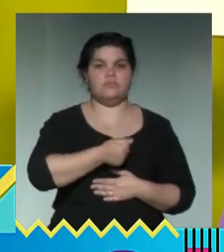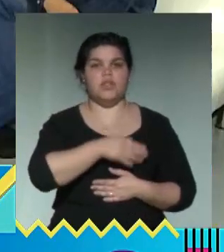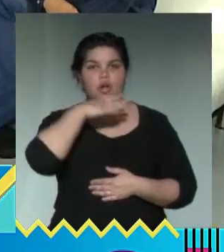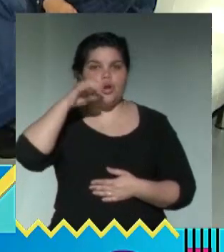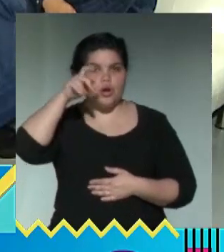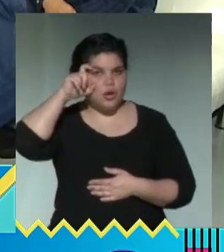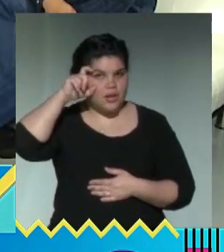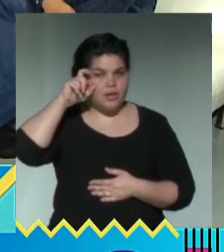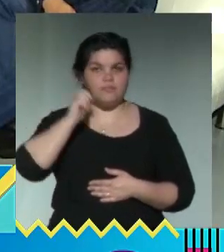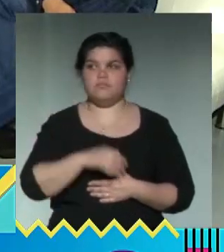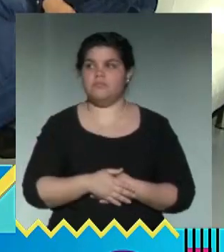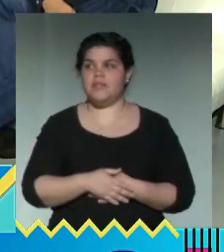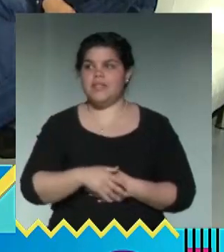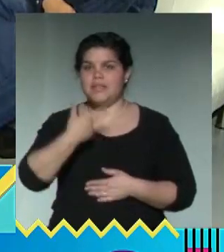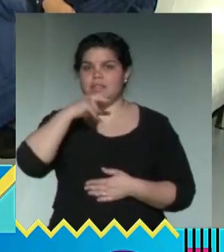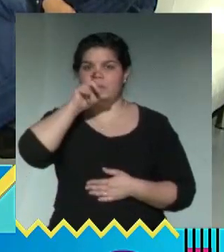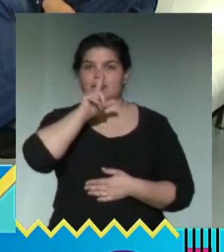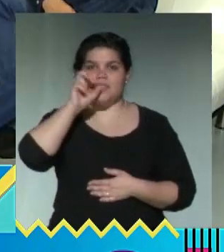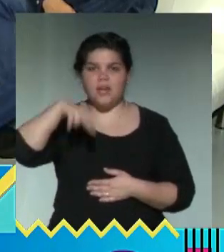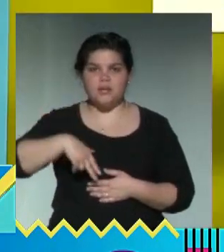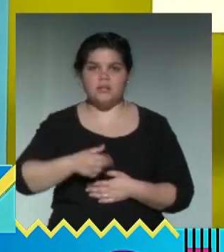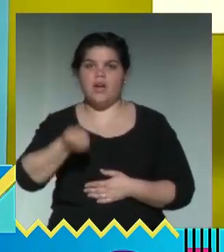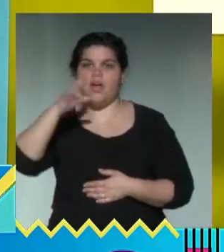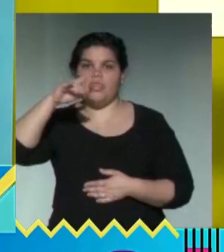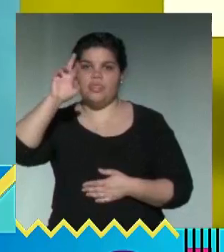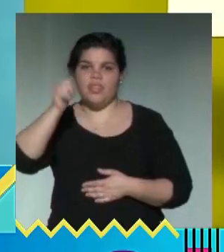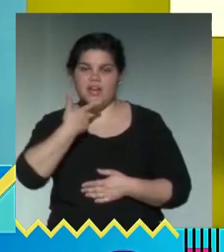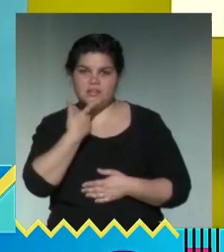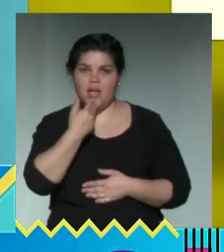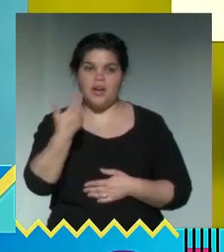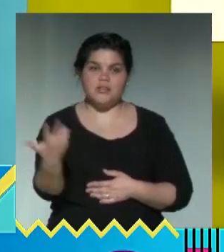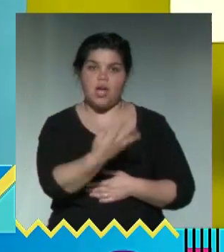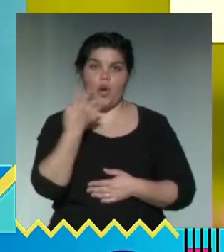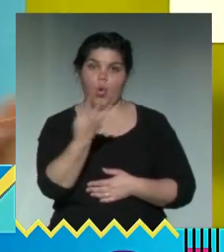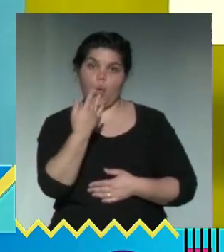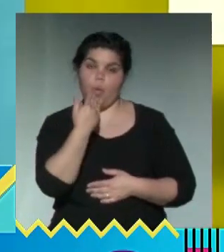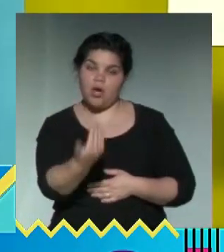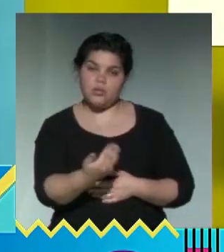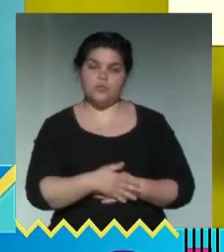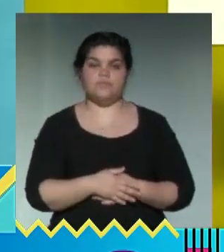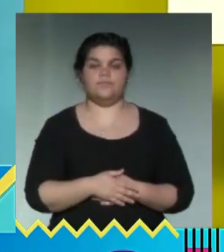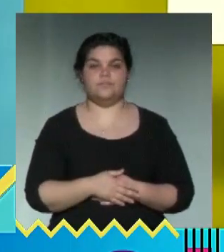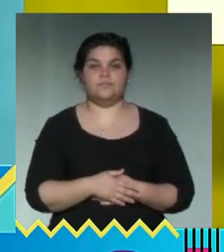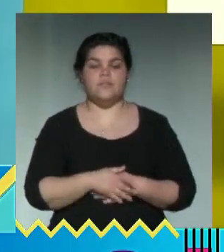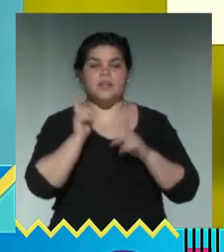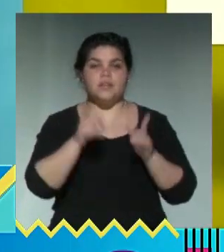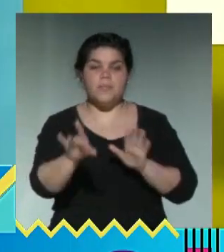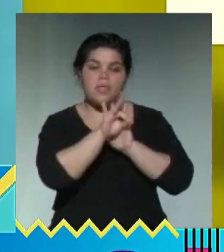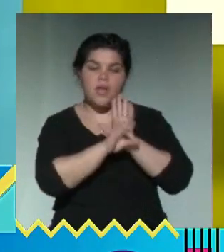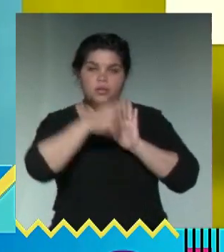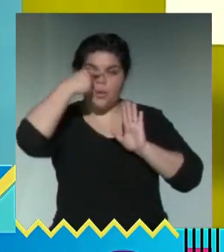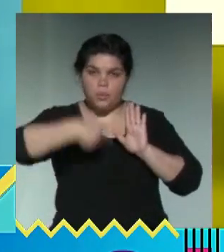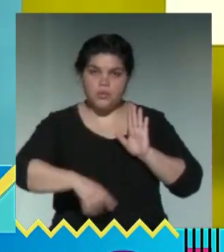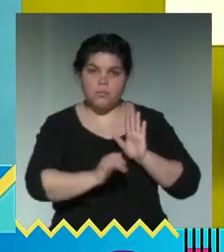Muchísimas gracias, Fernanda. Sebastián. Andrés, gracias. la verdad que ha sido enriquecedor el programa y ojalá llegue también el mensaje. Y un último dato en relación a lo que